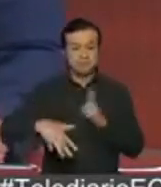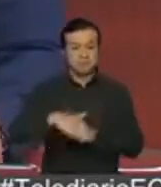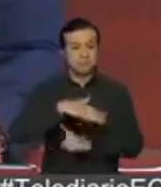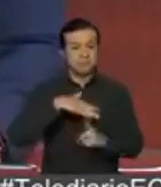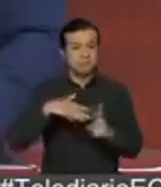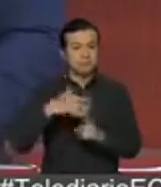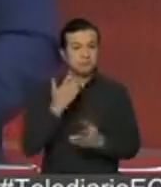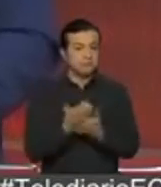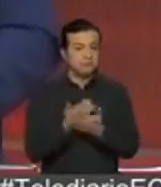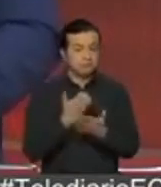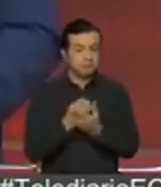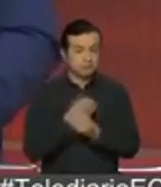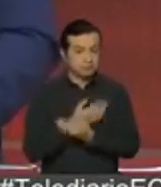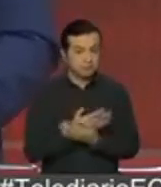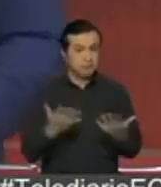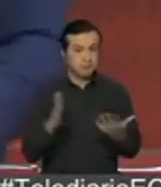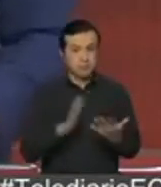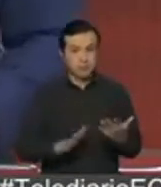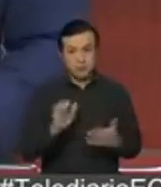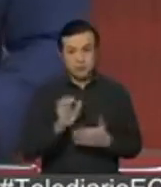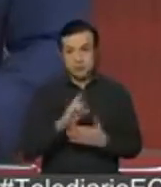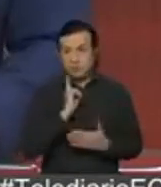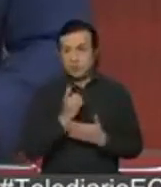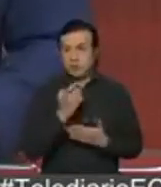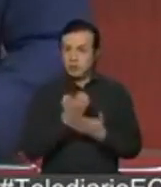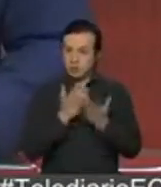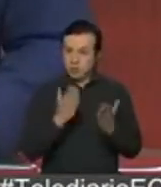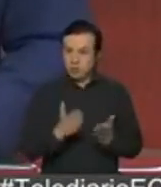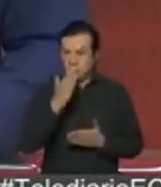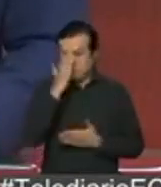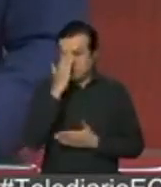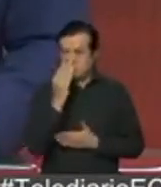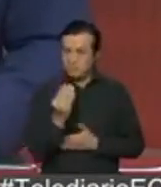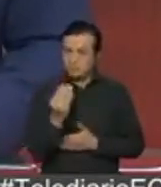escenario económico fiscal del país. Economista, bienvenido.